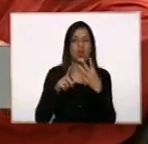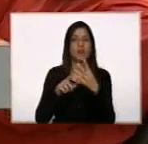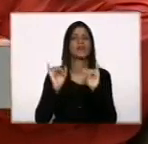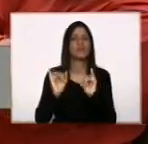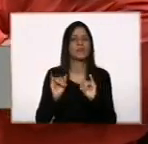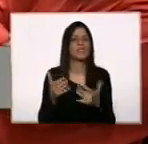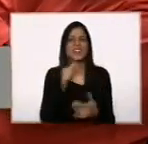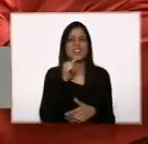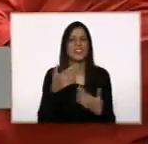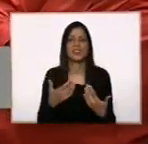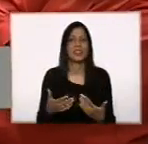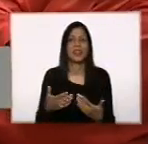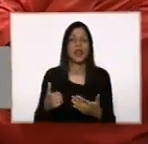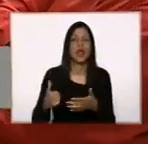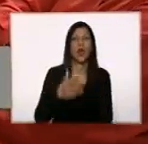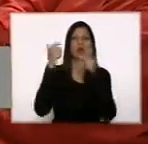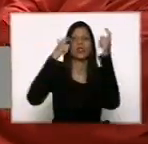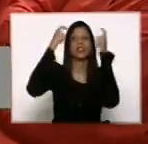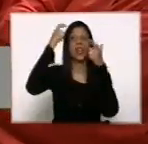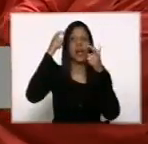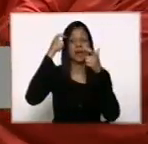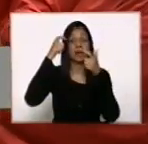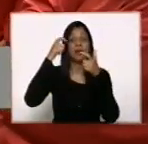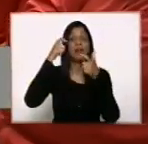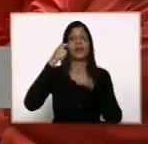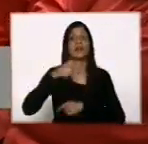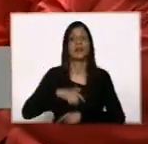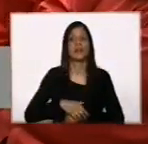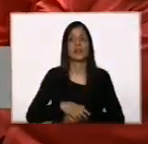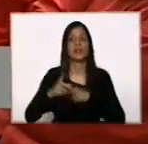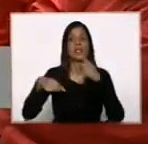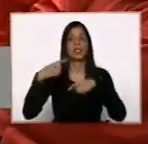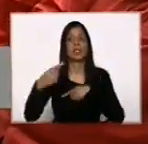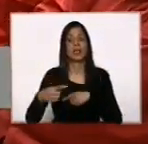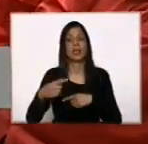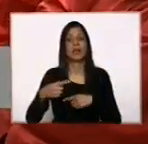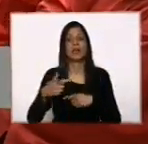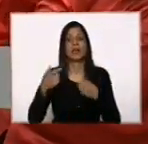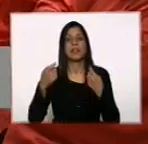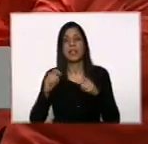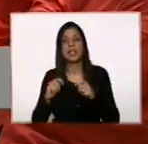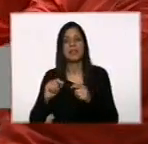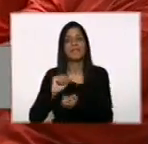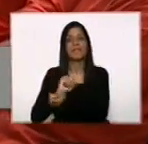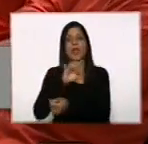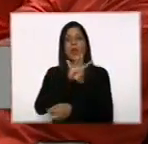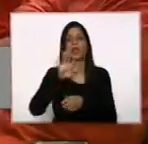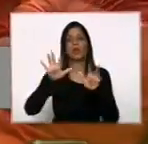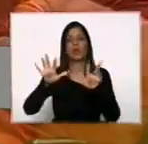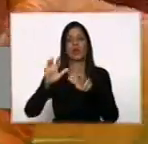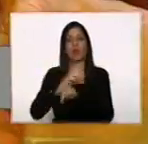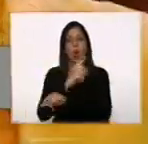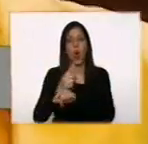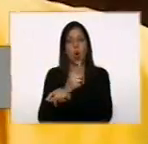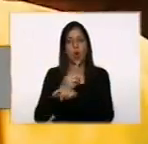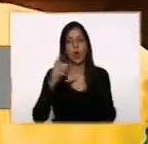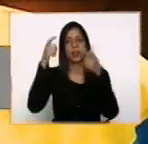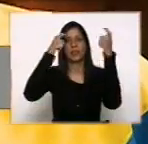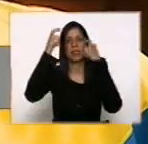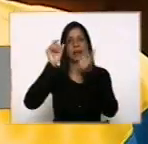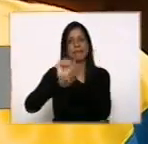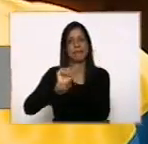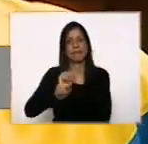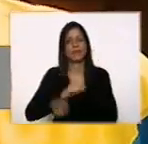sabemos que fue contra Hugo Chávez, ¿verdad? Se lo trataron de dar, pues, que duró 48 horas. Ahora bien, ¿qué